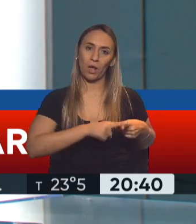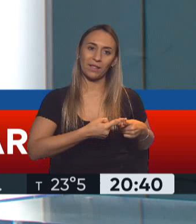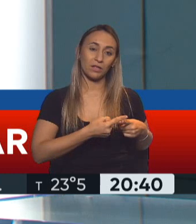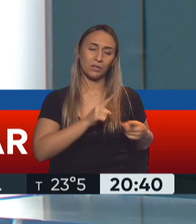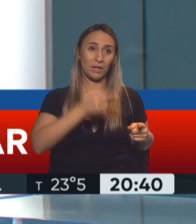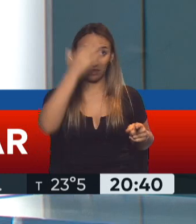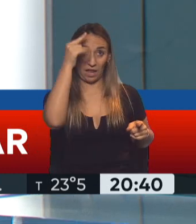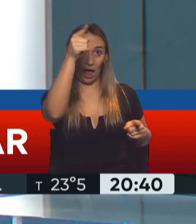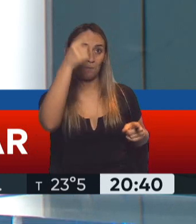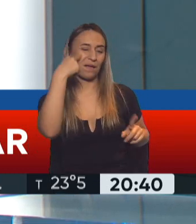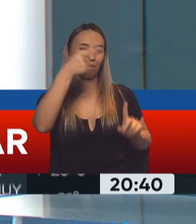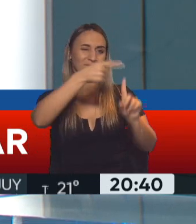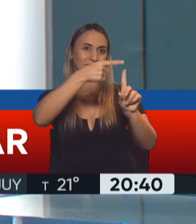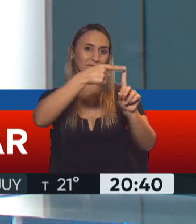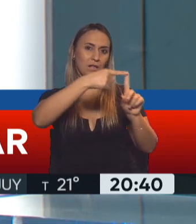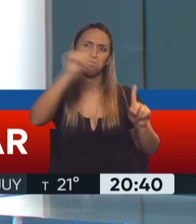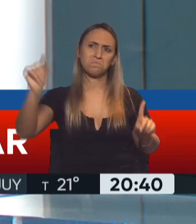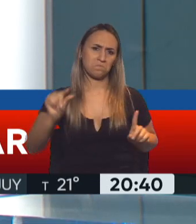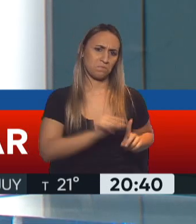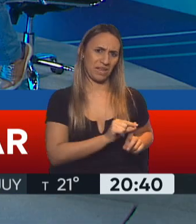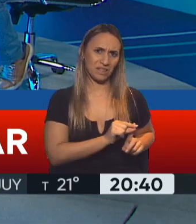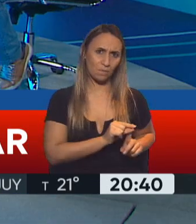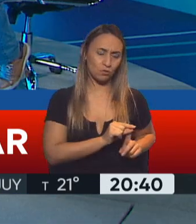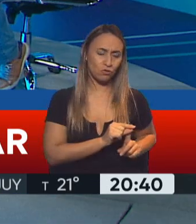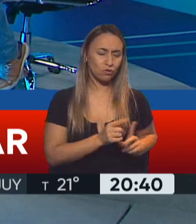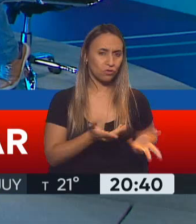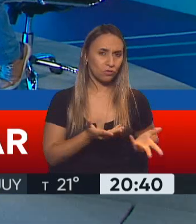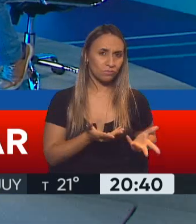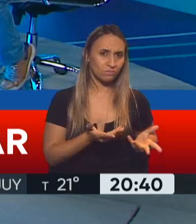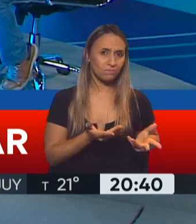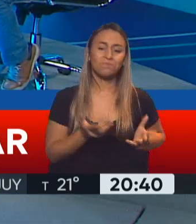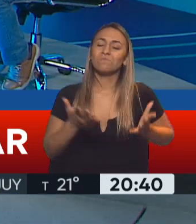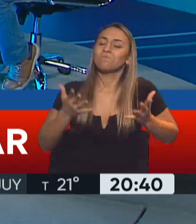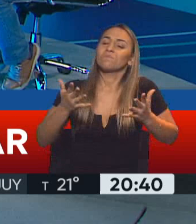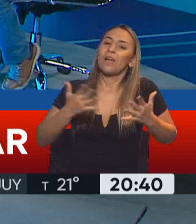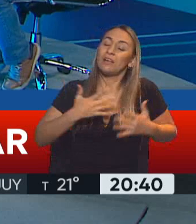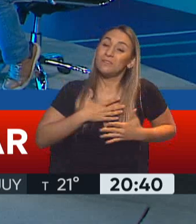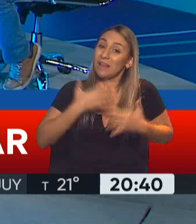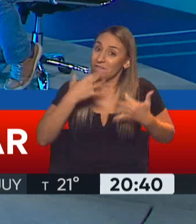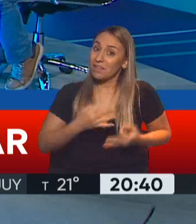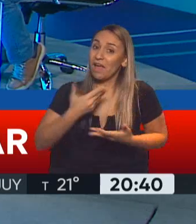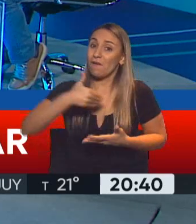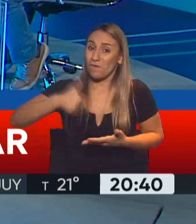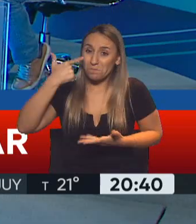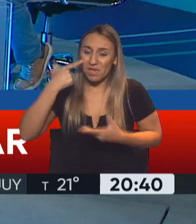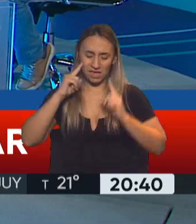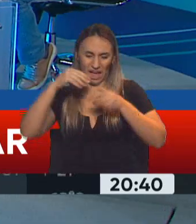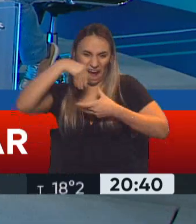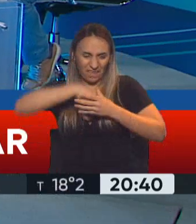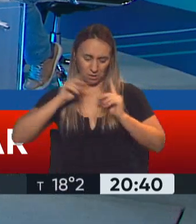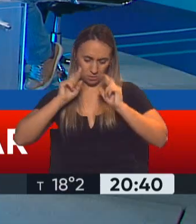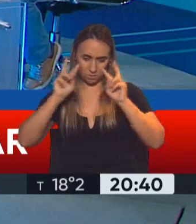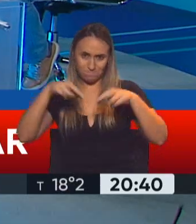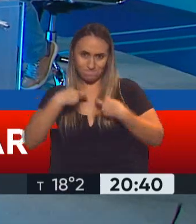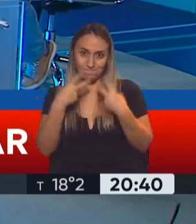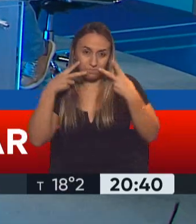macri los reconoce pensar eso no yo dudo que vaya a hacer una revisión muy exhaustiva de lo que hizo lamentablemente encontró el